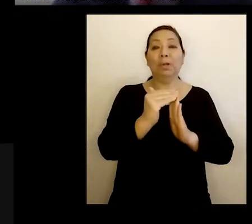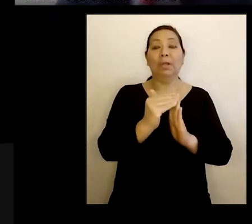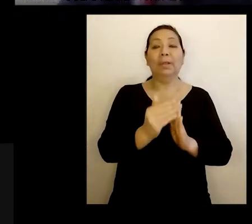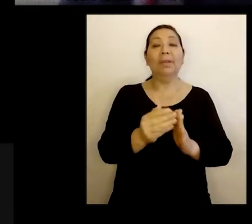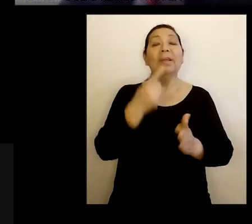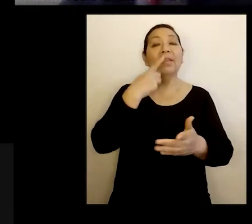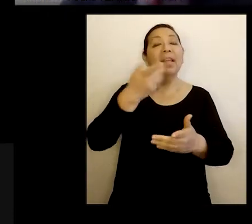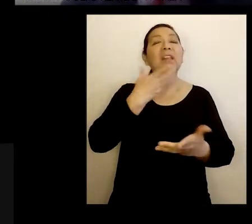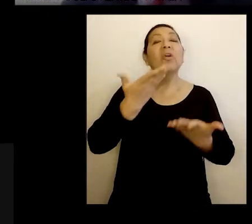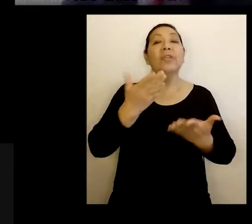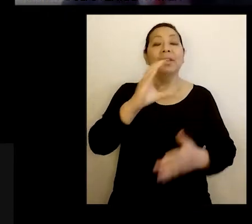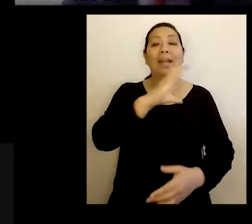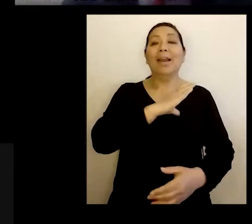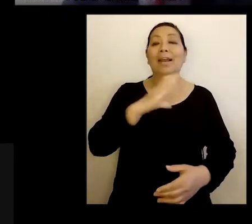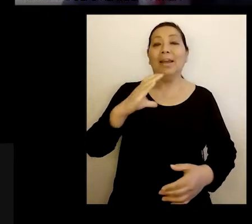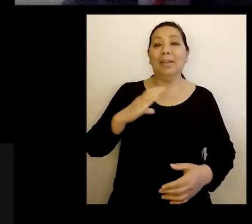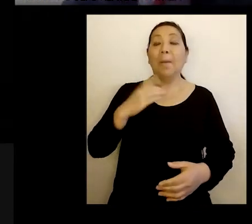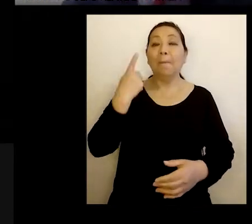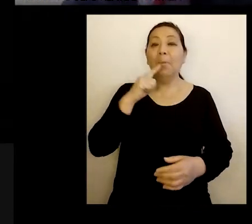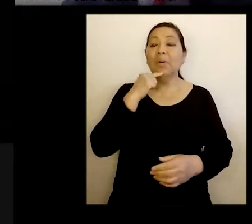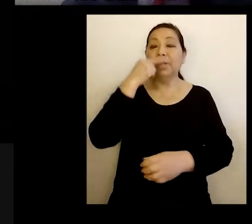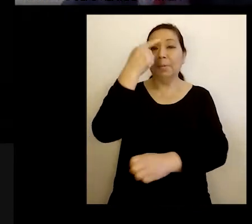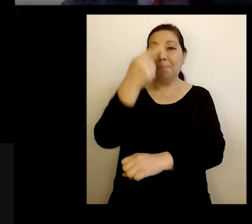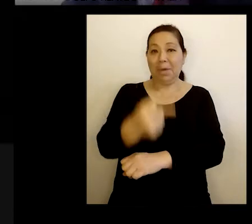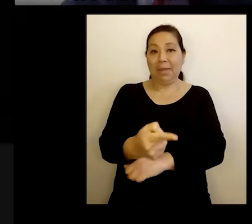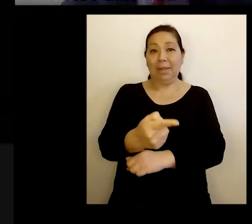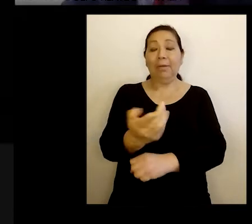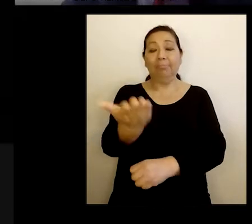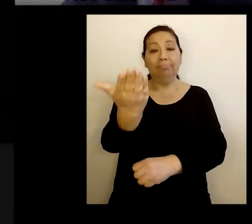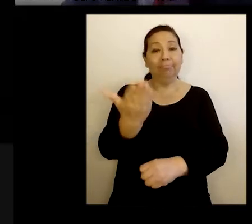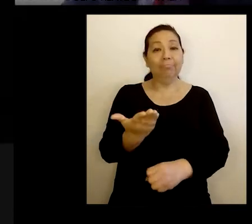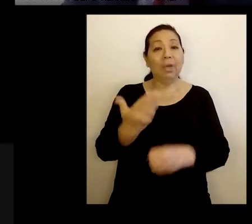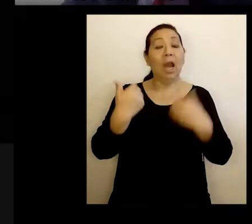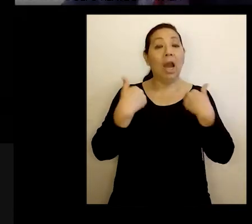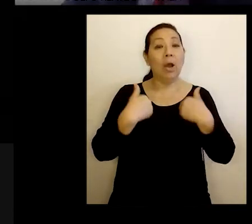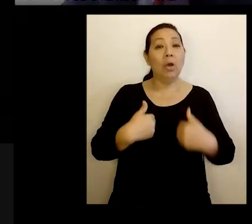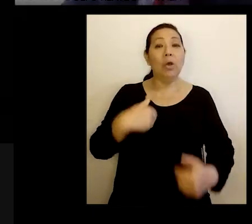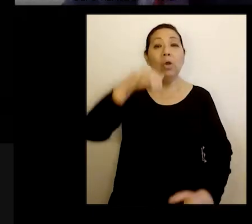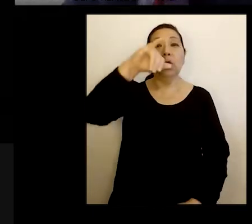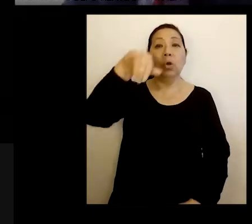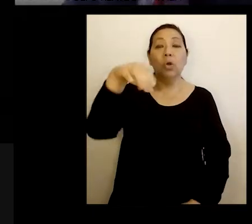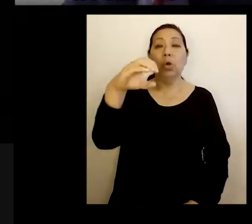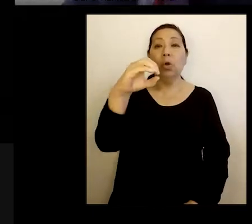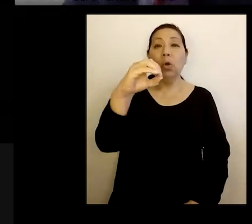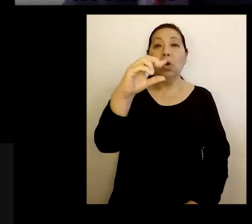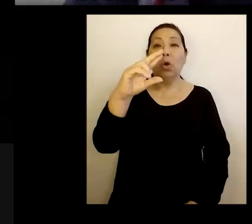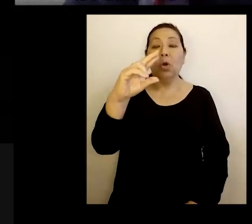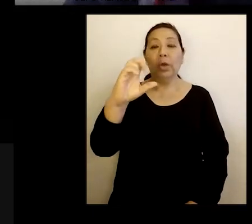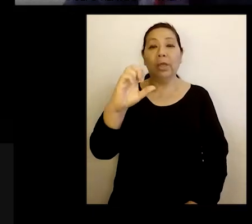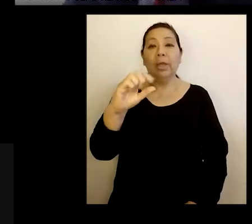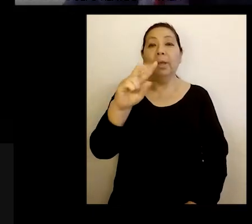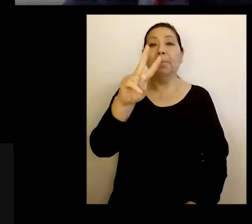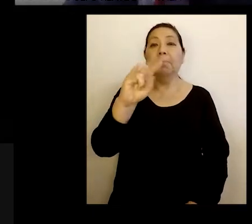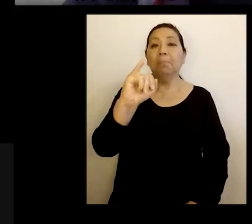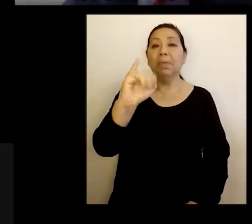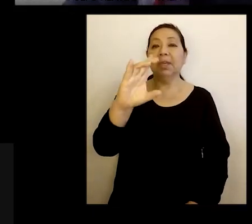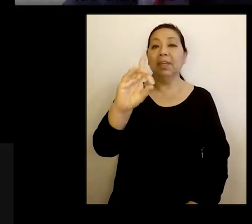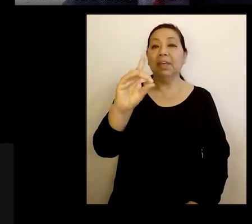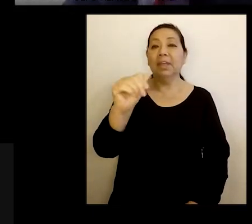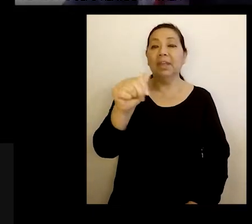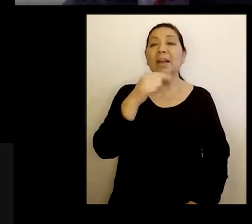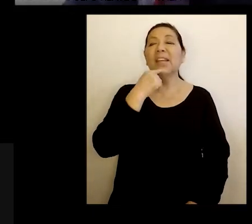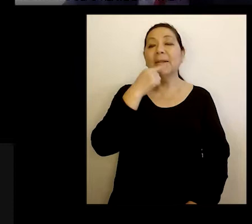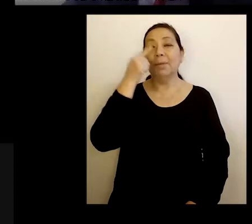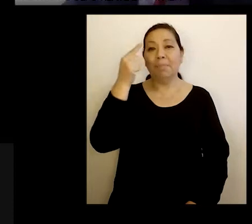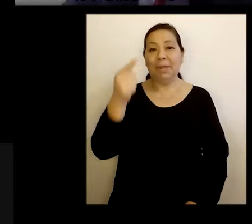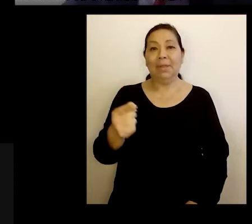Justicia del Callao. Por la parte demandante, ha solicitado informar el abogado Jorge Vidal Chero Miranda. Y por la parte